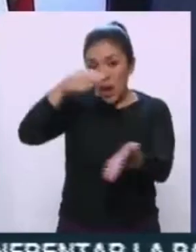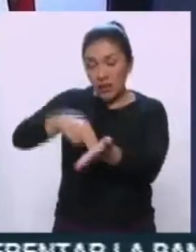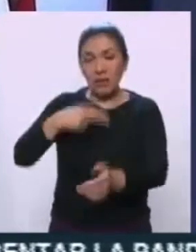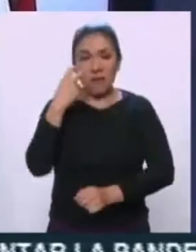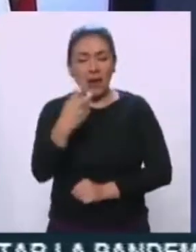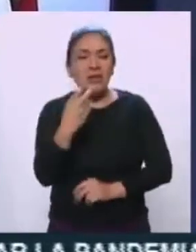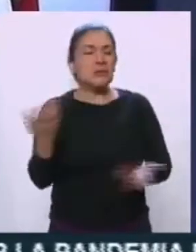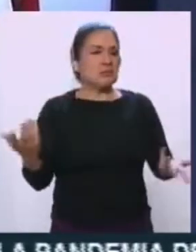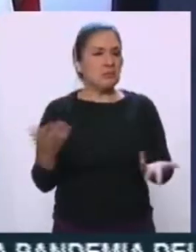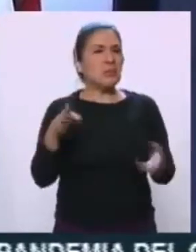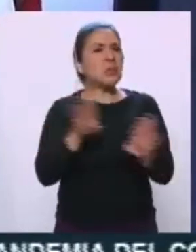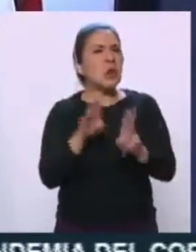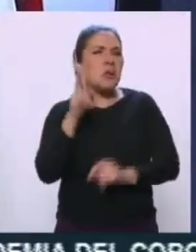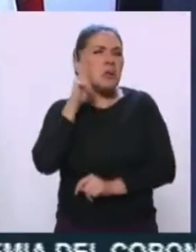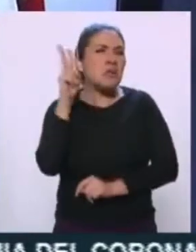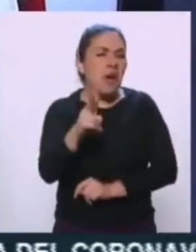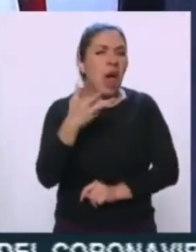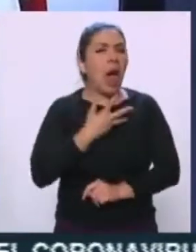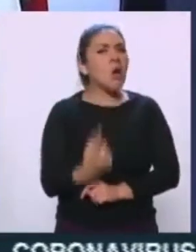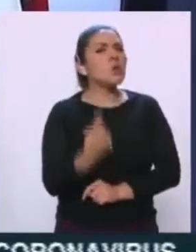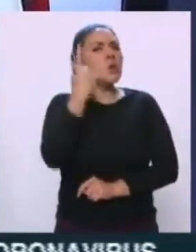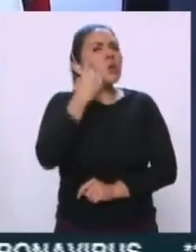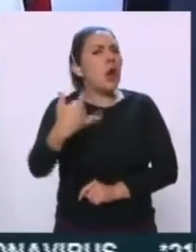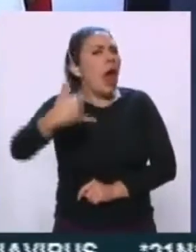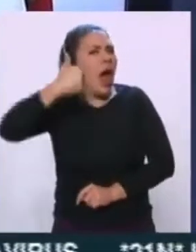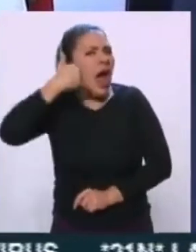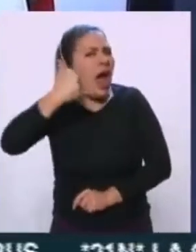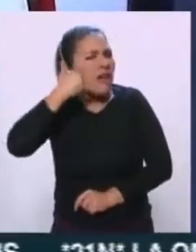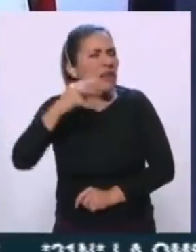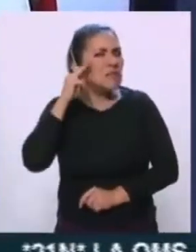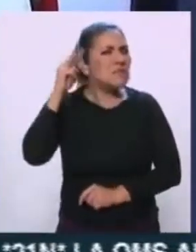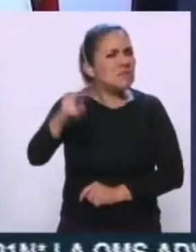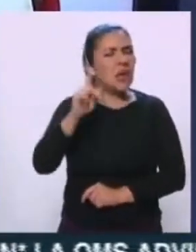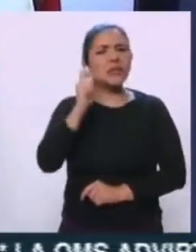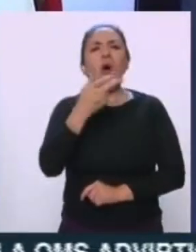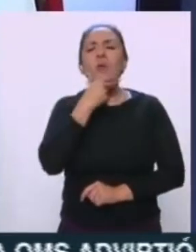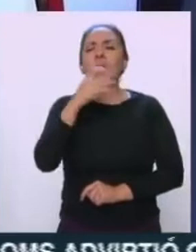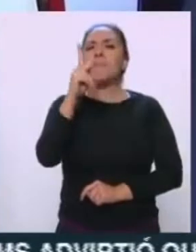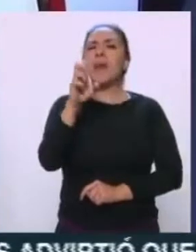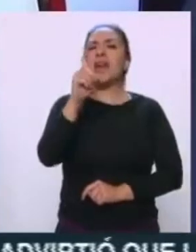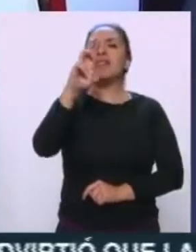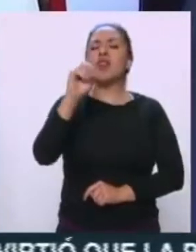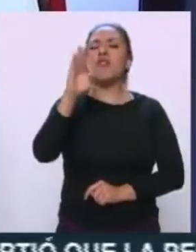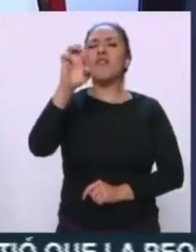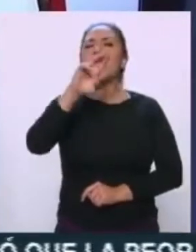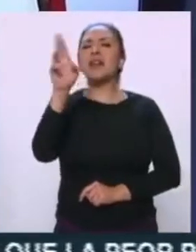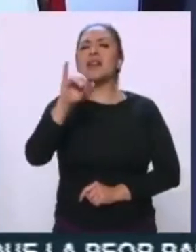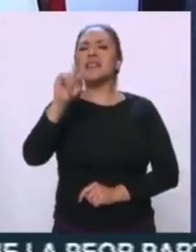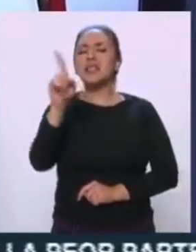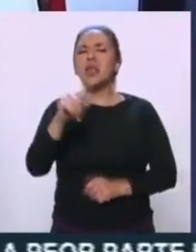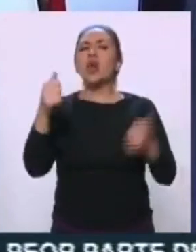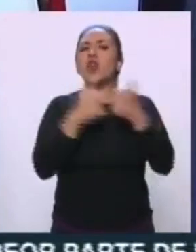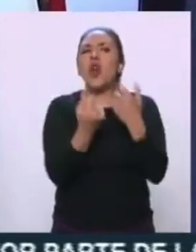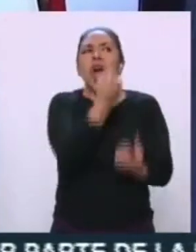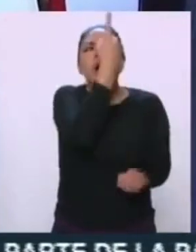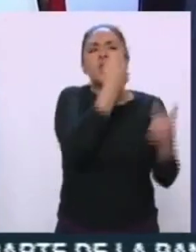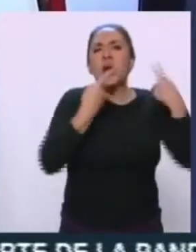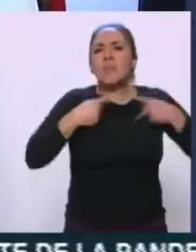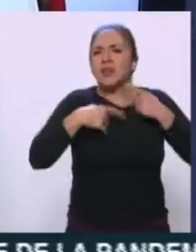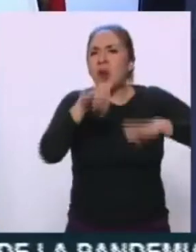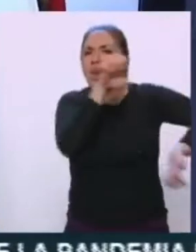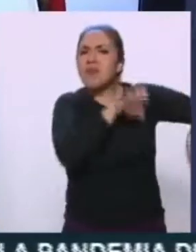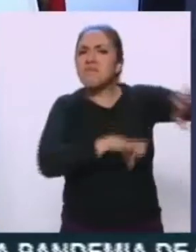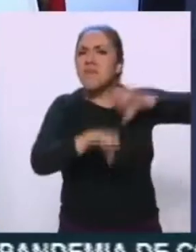ahí, Fabricio, se coló una llamada de Pedro Ferriz de Con presuntos